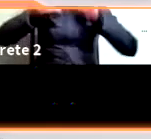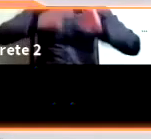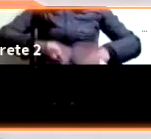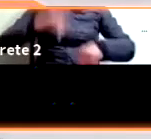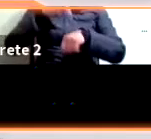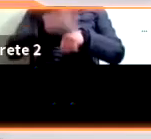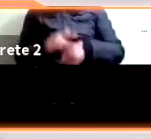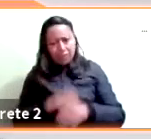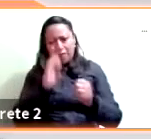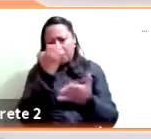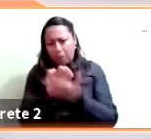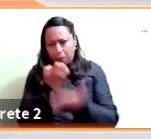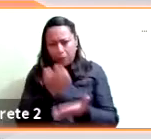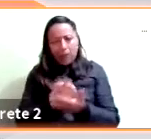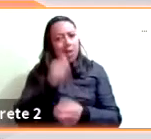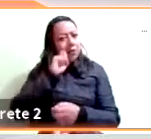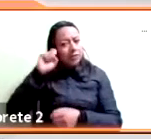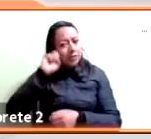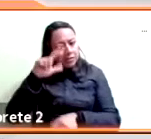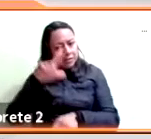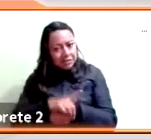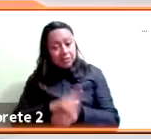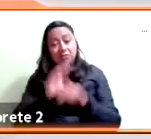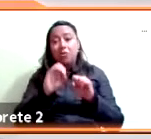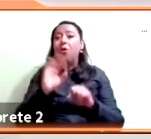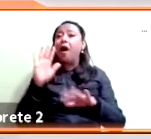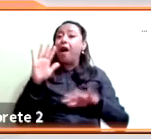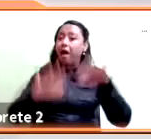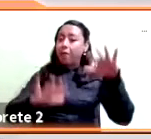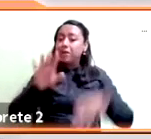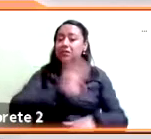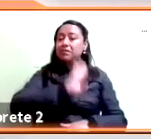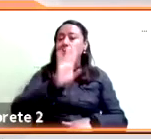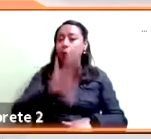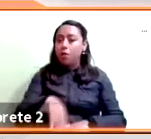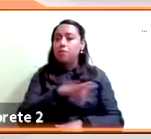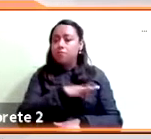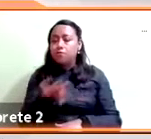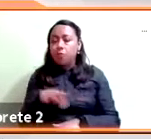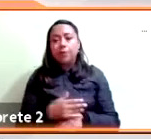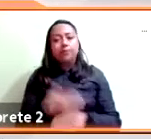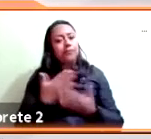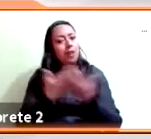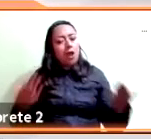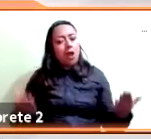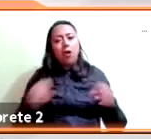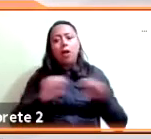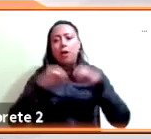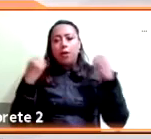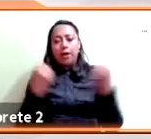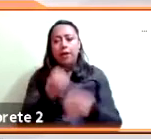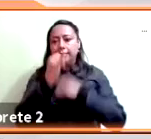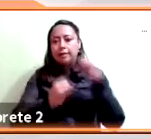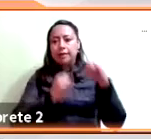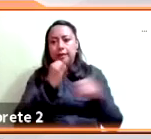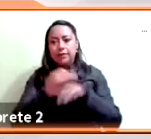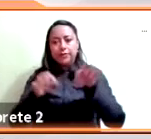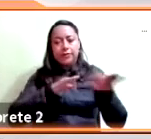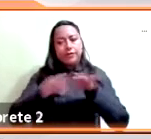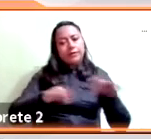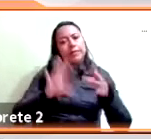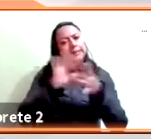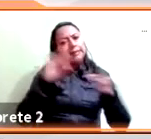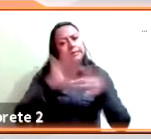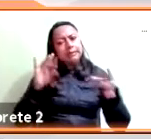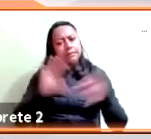patrimonial, económico, sexual o hasta la muerte. La Organización Internacional del Trabajo define el acoso laboral como la acción verbal